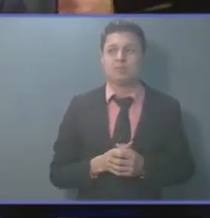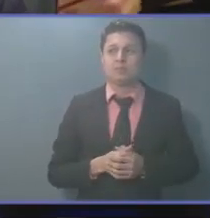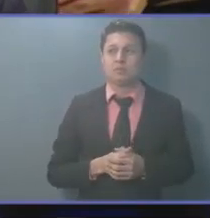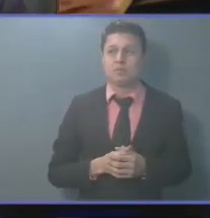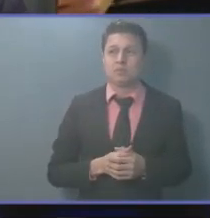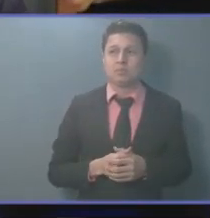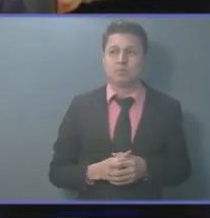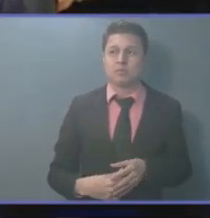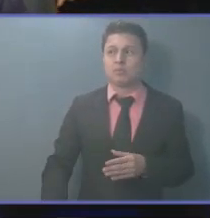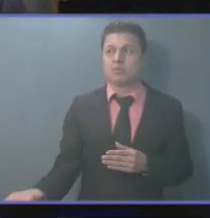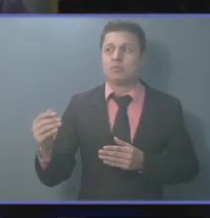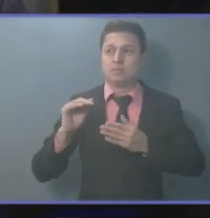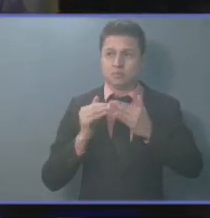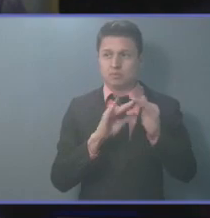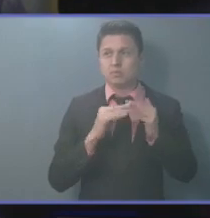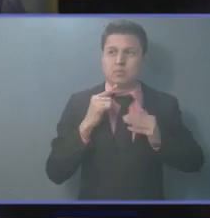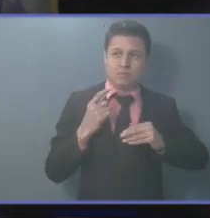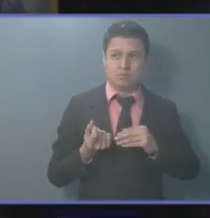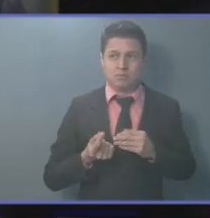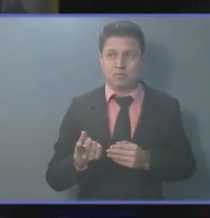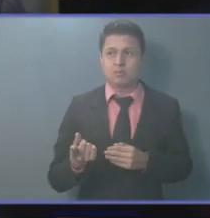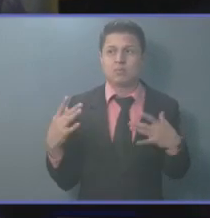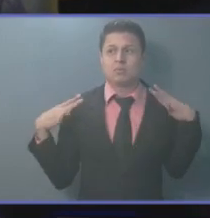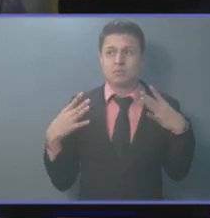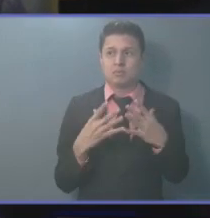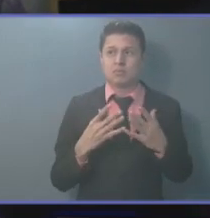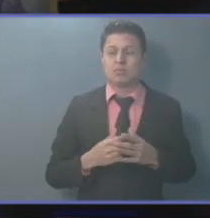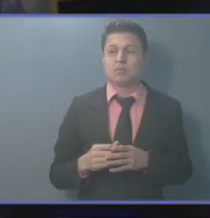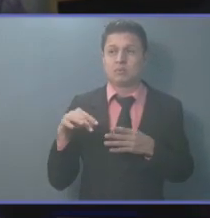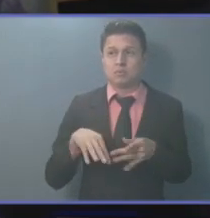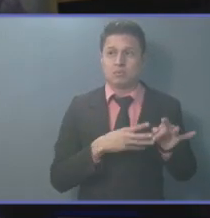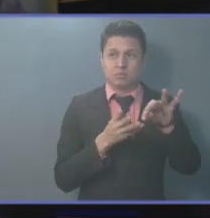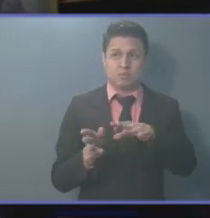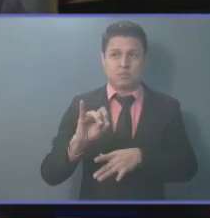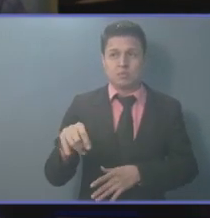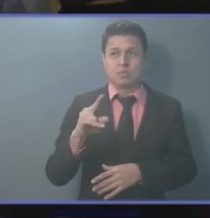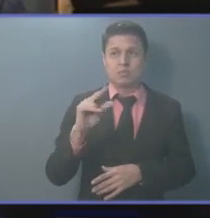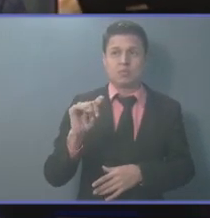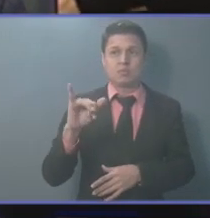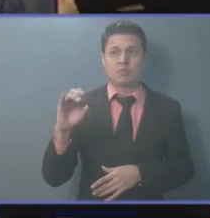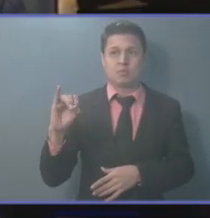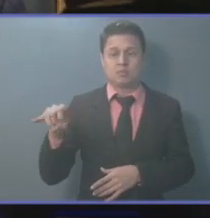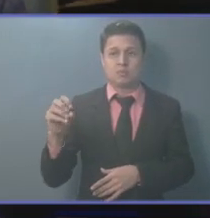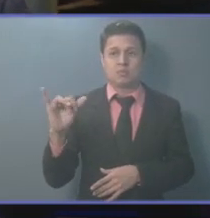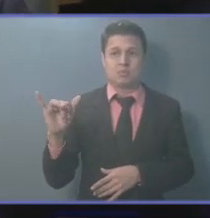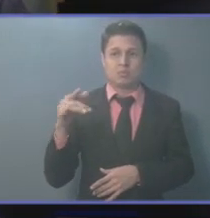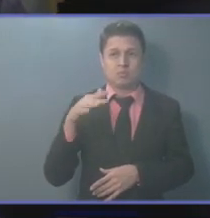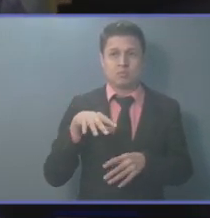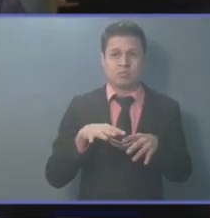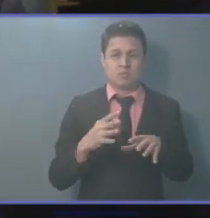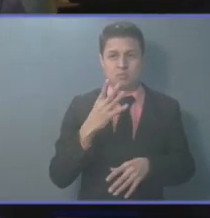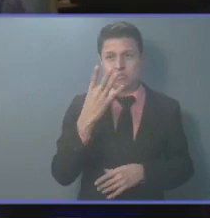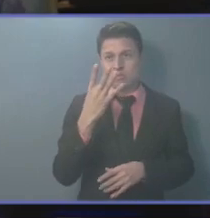de cantones que obviamente están cerca del río Bajoyo y Metapán. La calle Modelo,